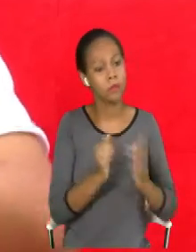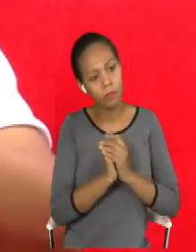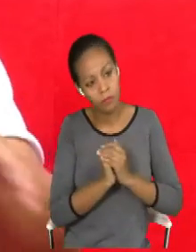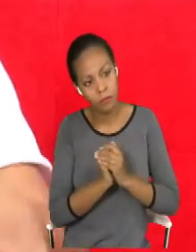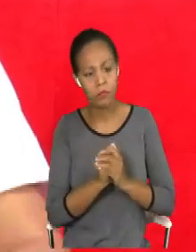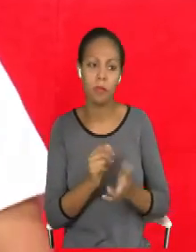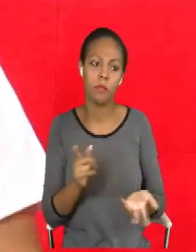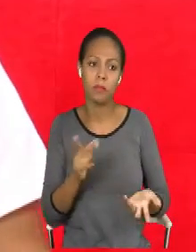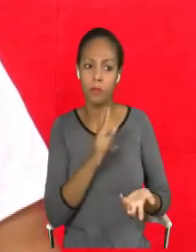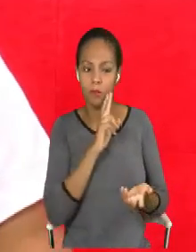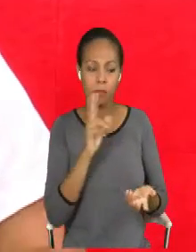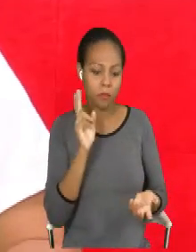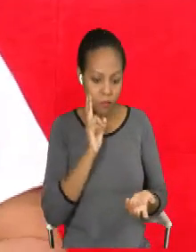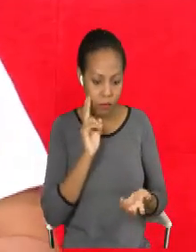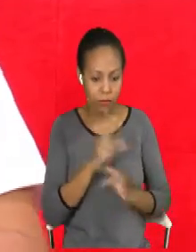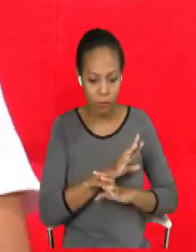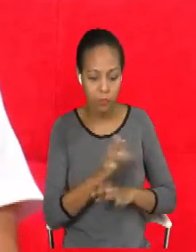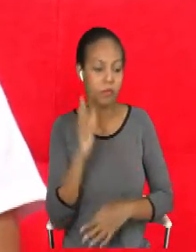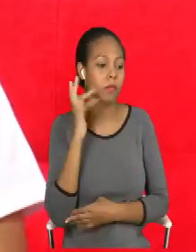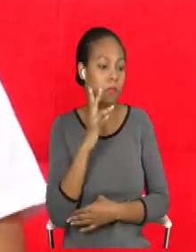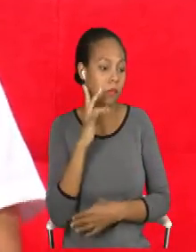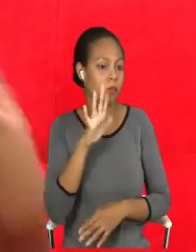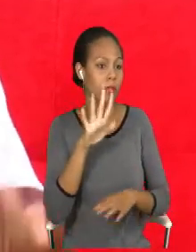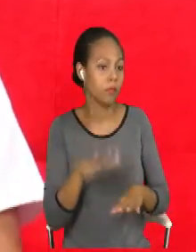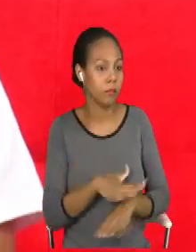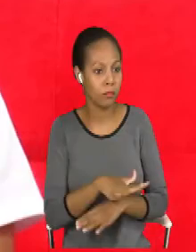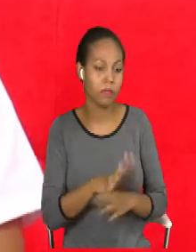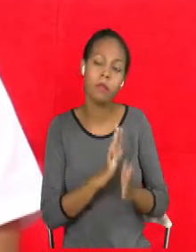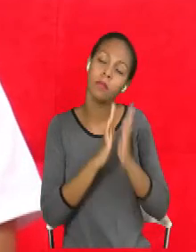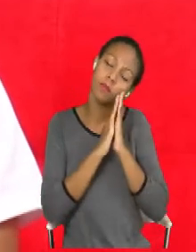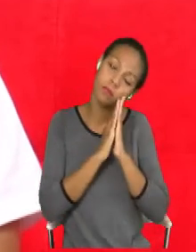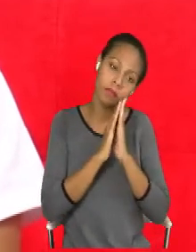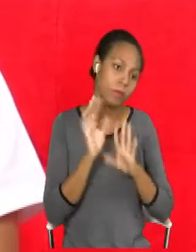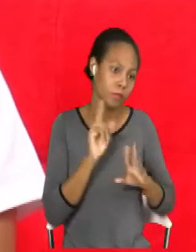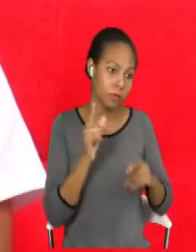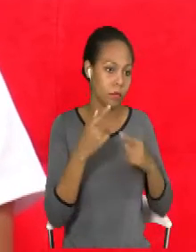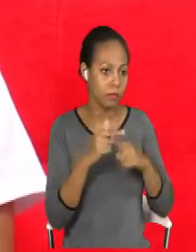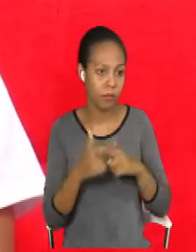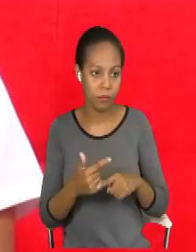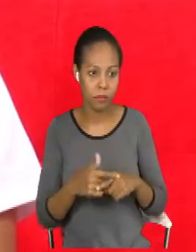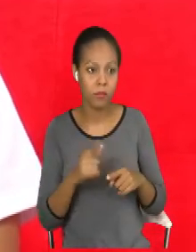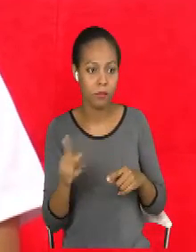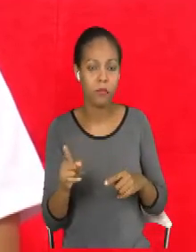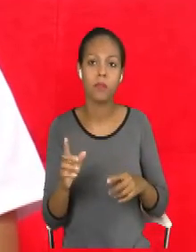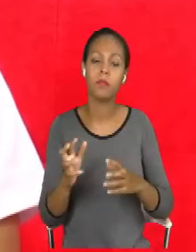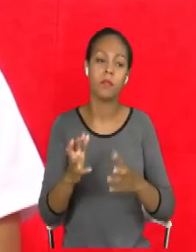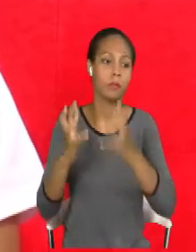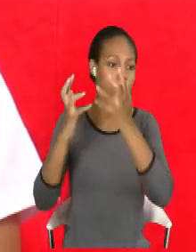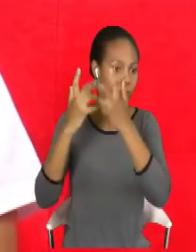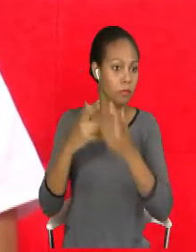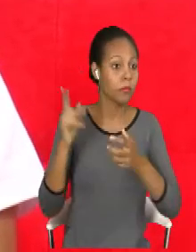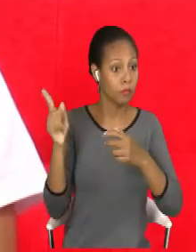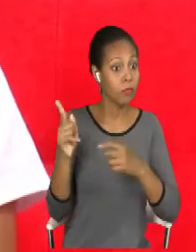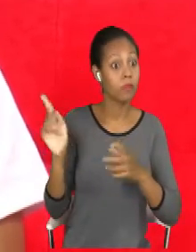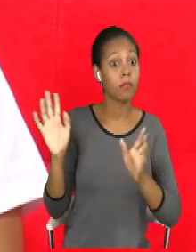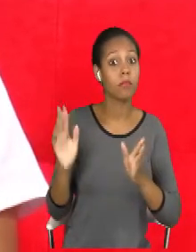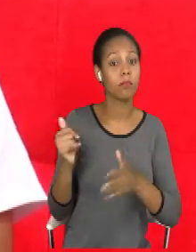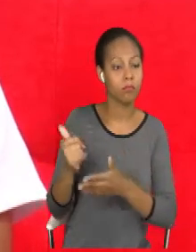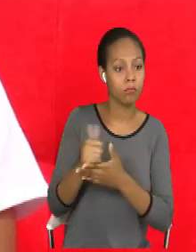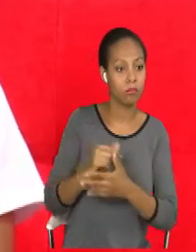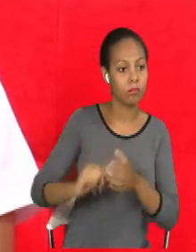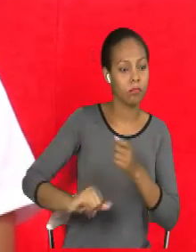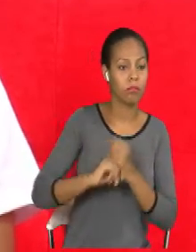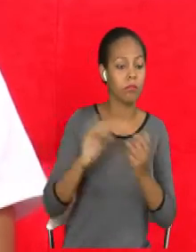almuerzo, otra charla de 5 horas y a dormir. No, tenemos retos experienciales con una empresa capacitada que está llegando